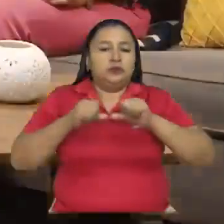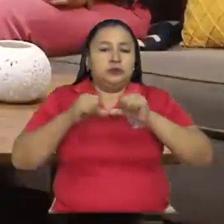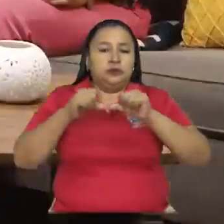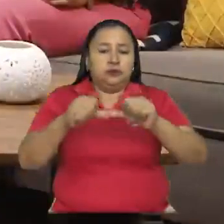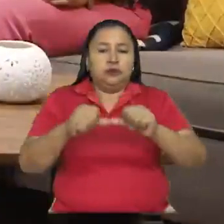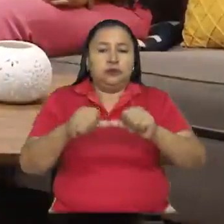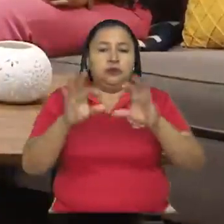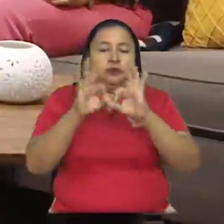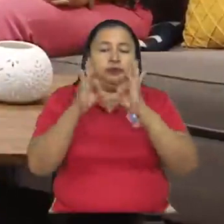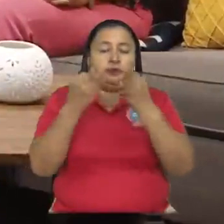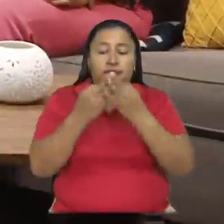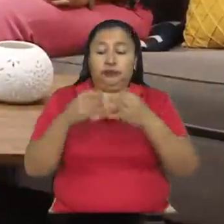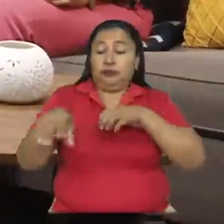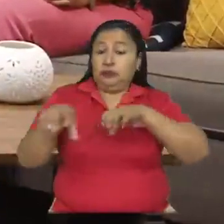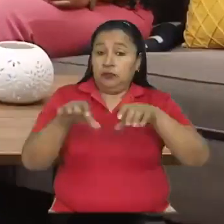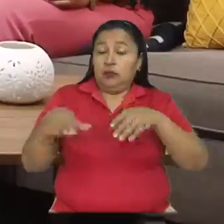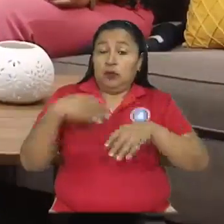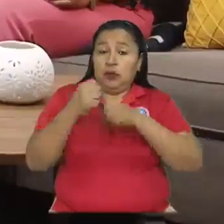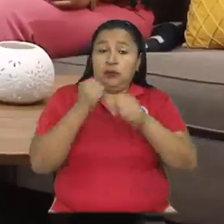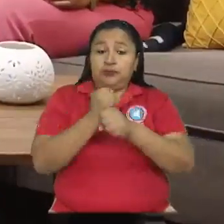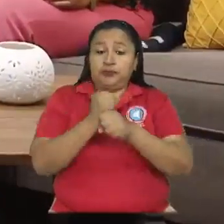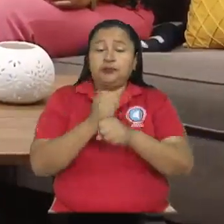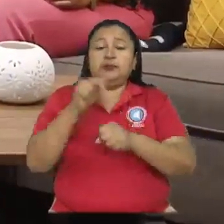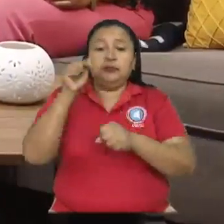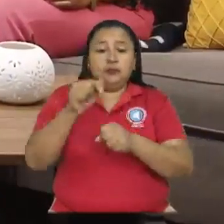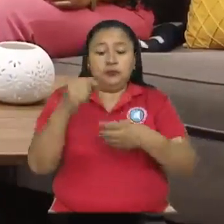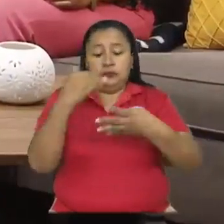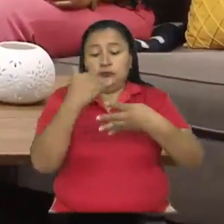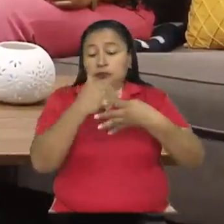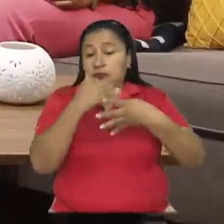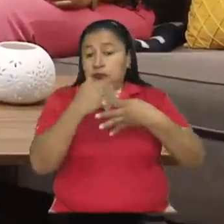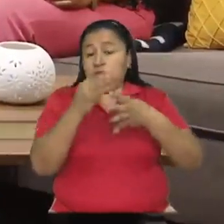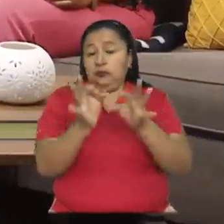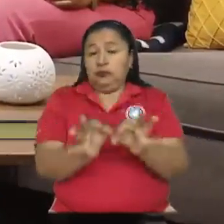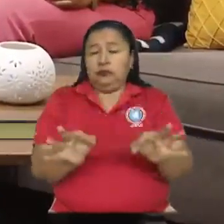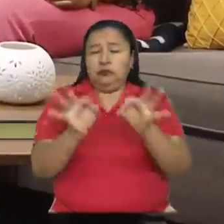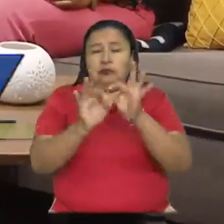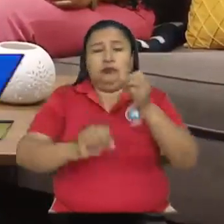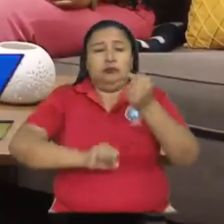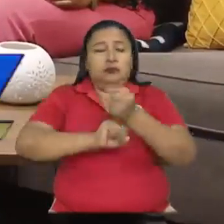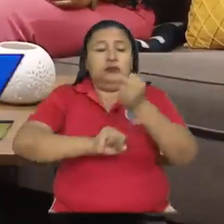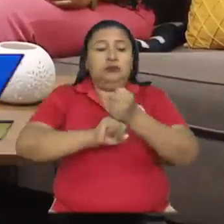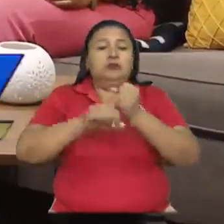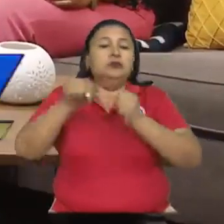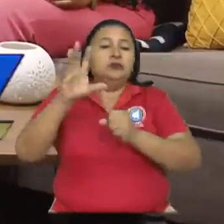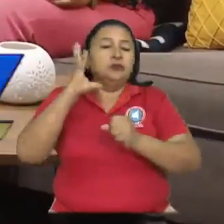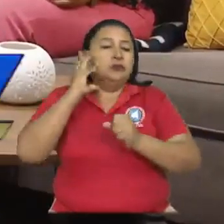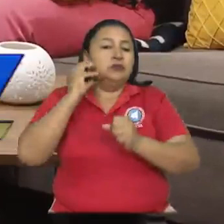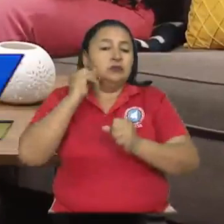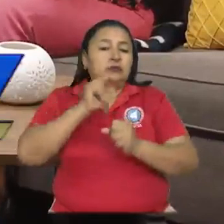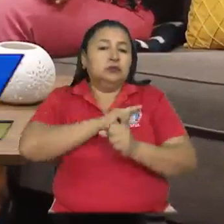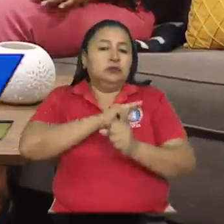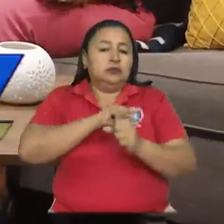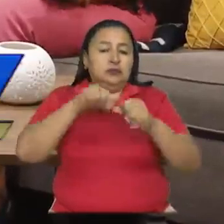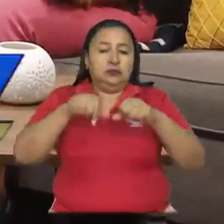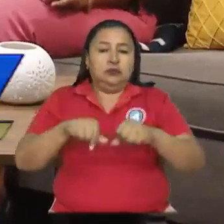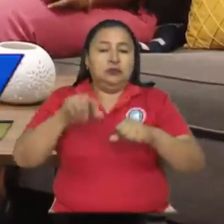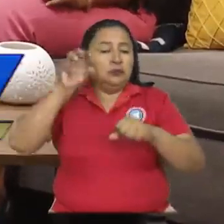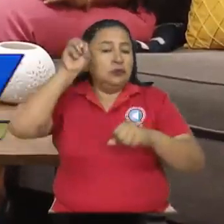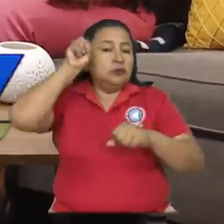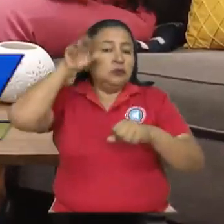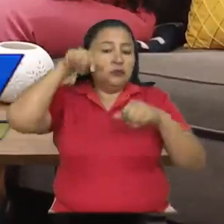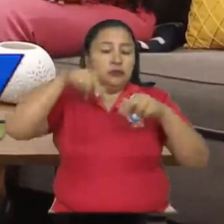hacen turismo todo el año. Y uno de los ejes para fortalecer esa experiencia que viven nuestros